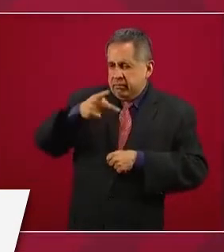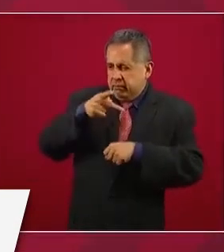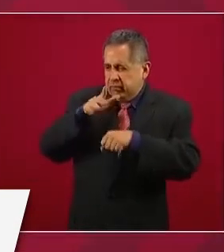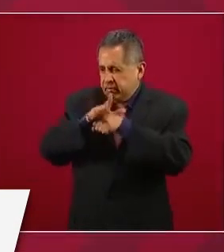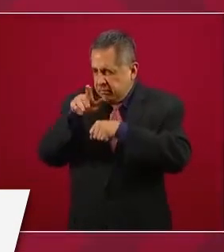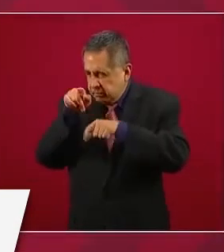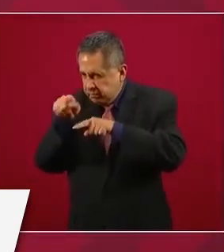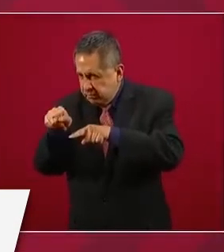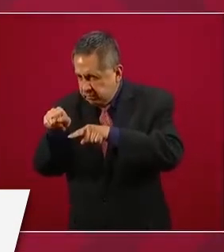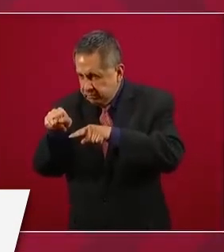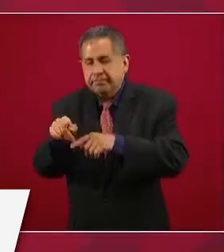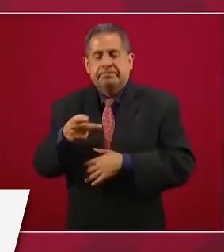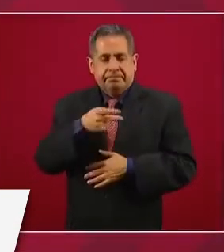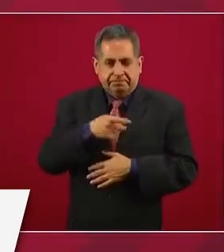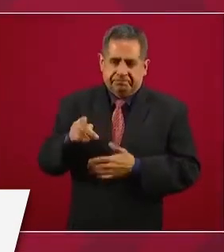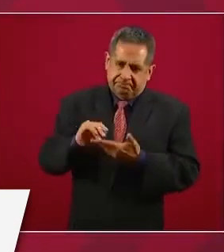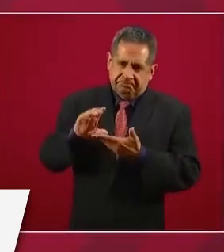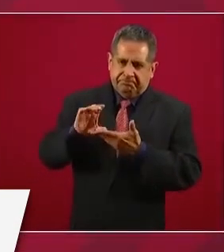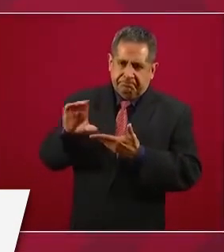de cada entidad,